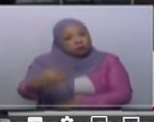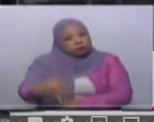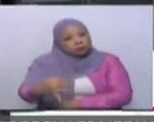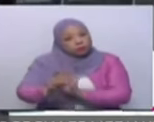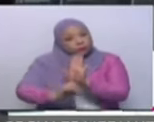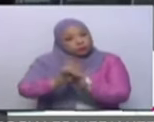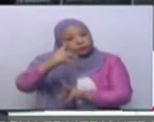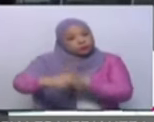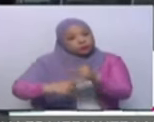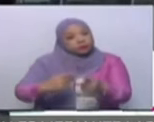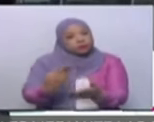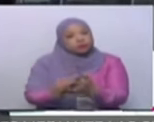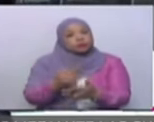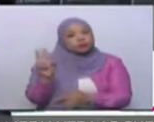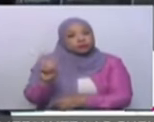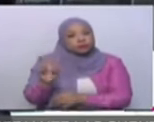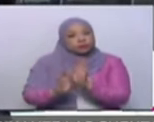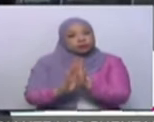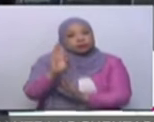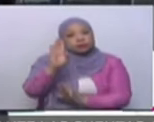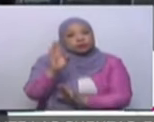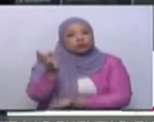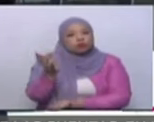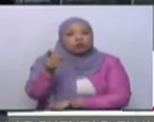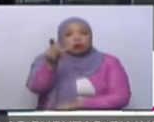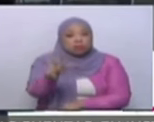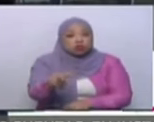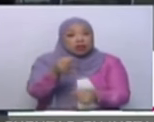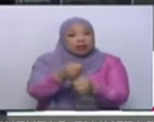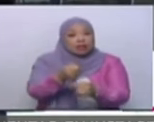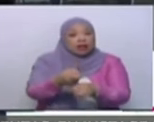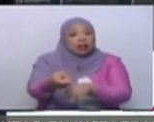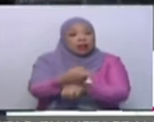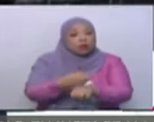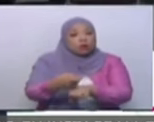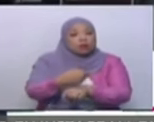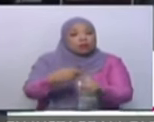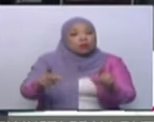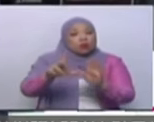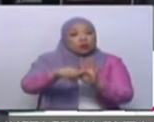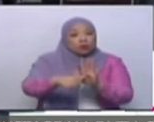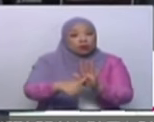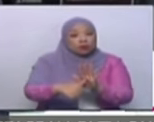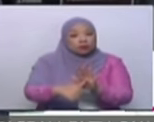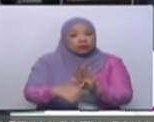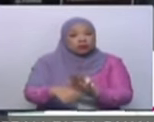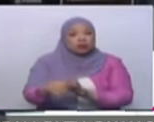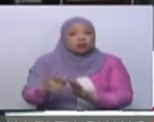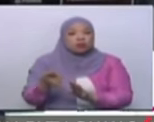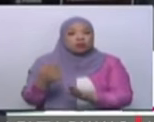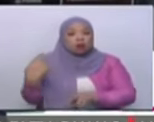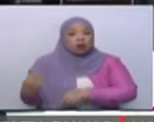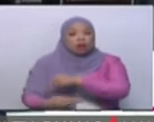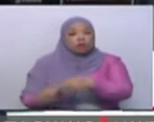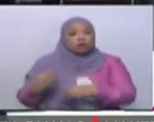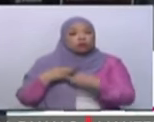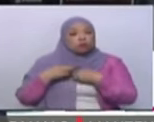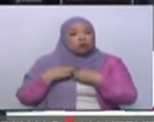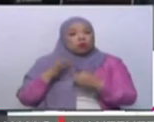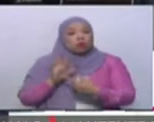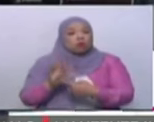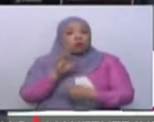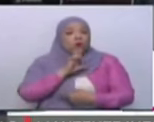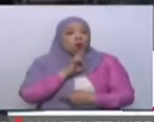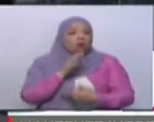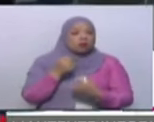desarrollo del proyecto del país potencia. Son los enchufados, aquellos que vistiéndose de revolución